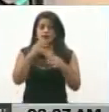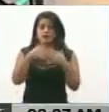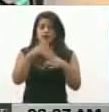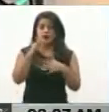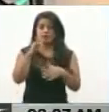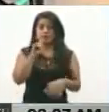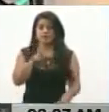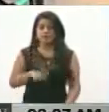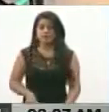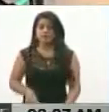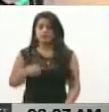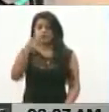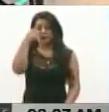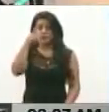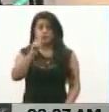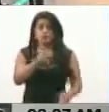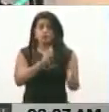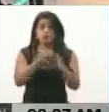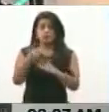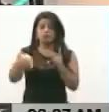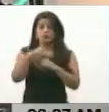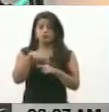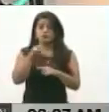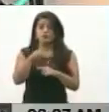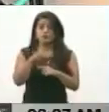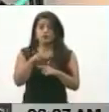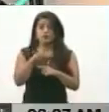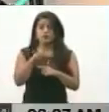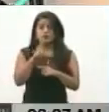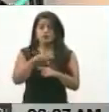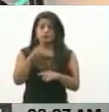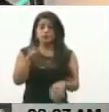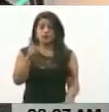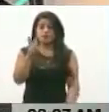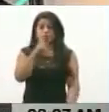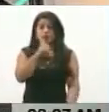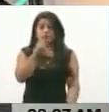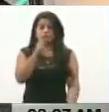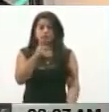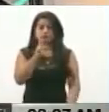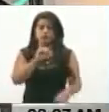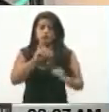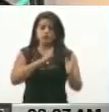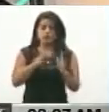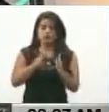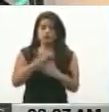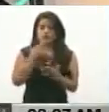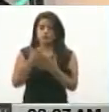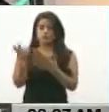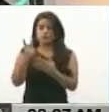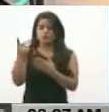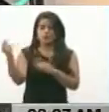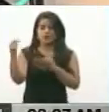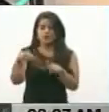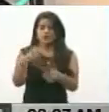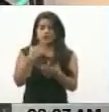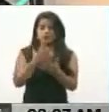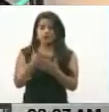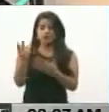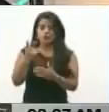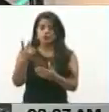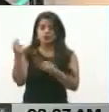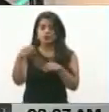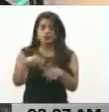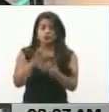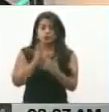Sí, bueno, así ya es. Saben, a organizarse ustedes allá en sus consejos muchísimas comunales. Gracias, quienes no tengan el tiempo todavía del TDA, gracias a ustedes por haber venido y por habernos mostrado todo el